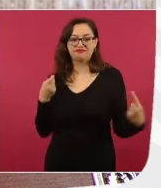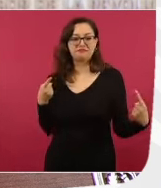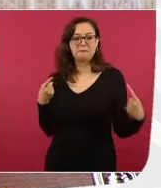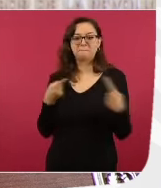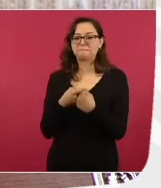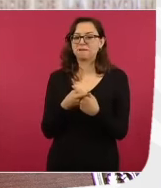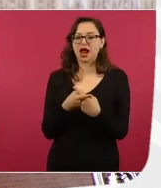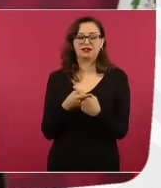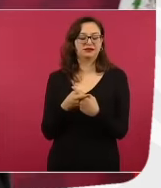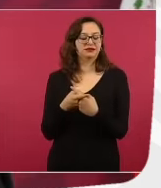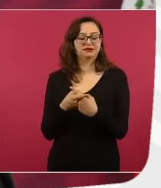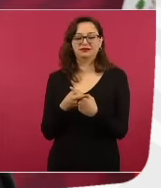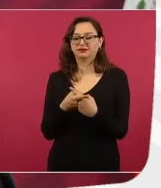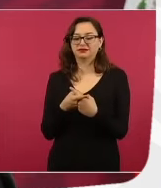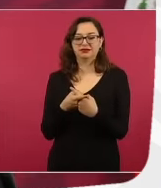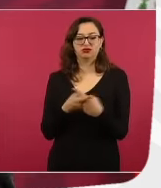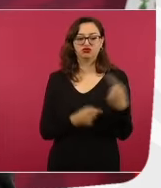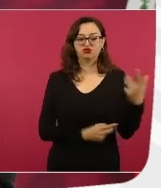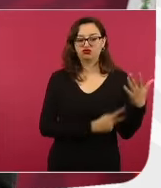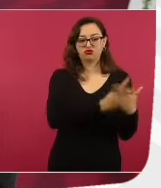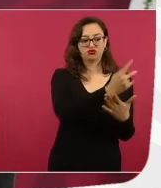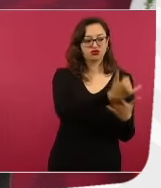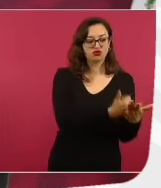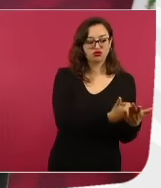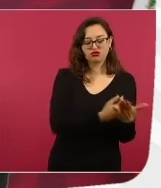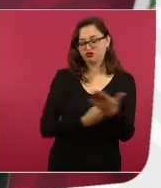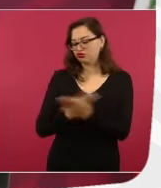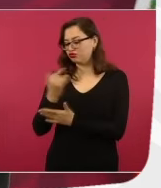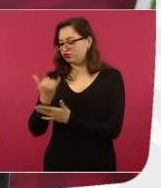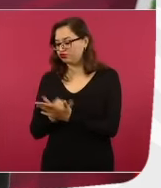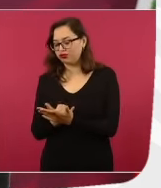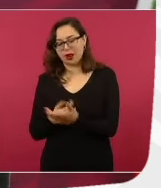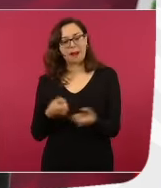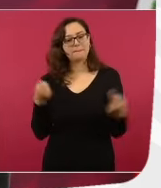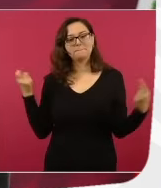proyectos de nación distintos contrapuestos